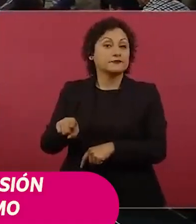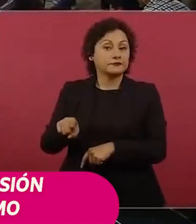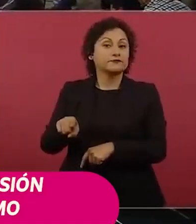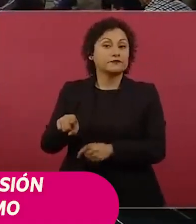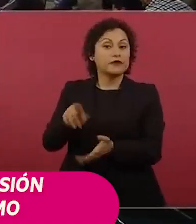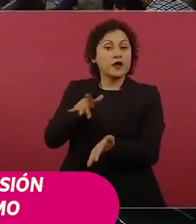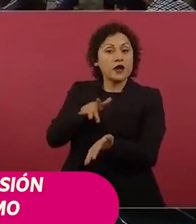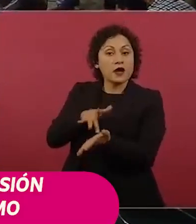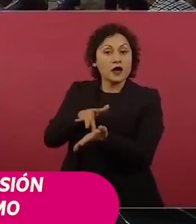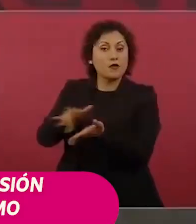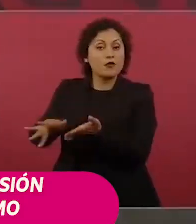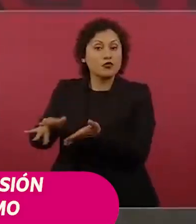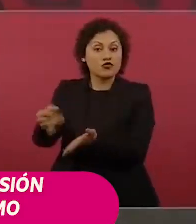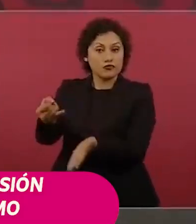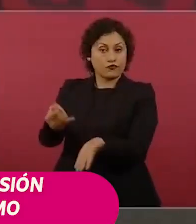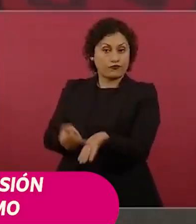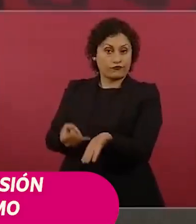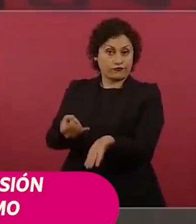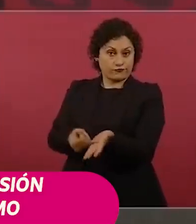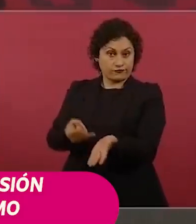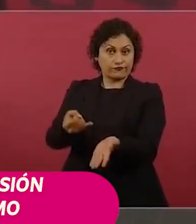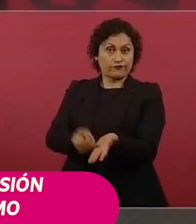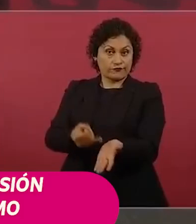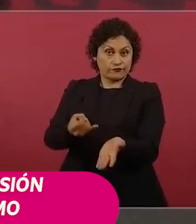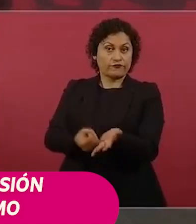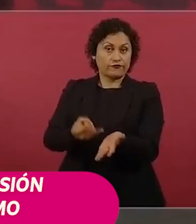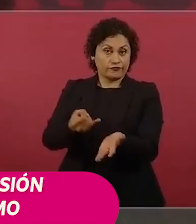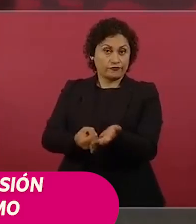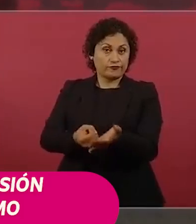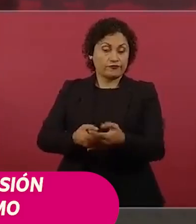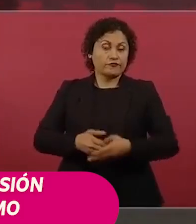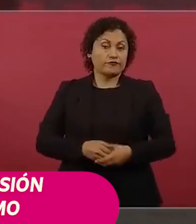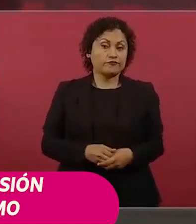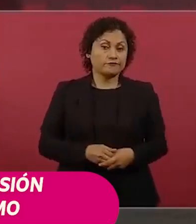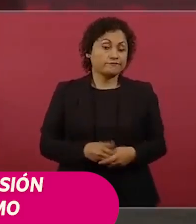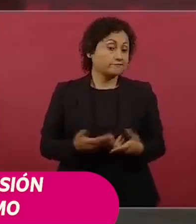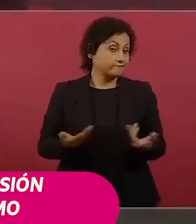apoyos fiscales, para decirlo sin